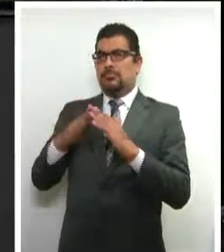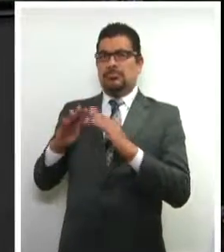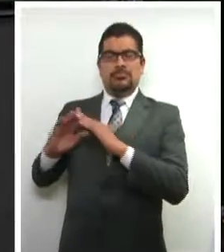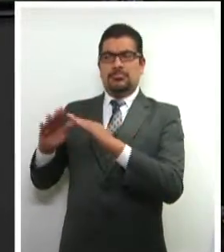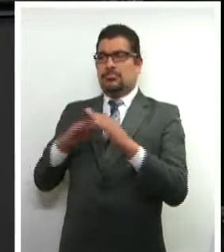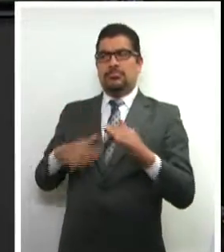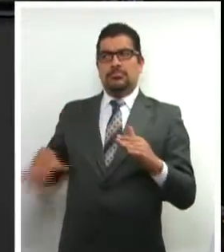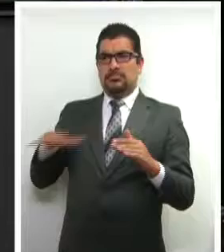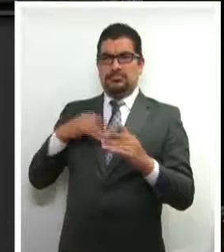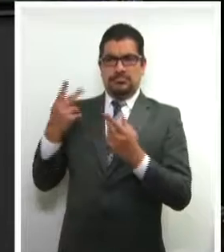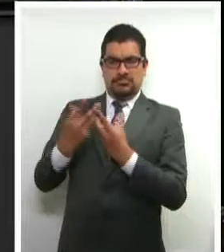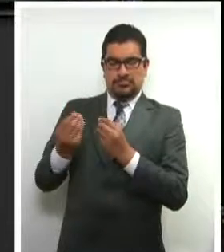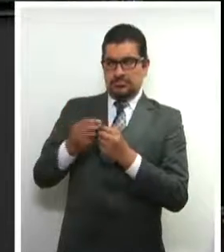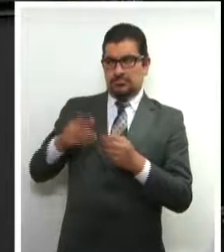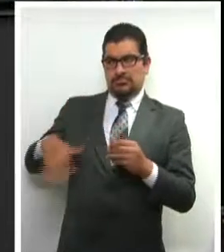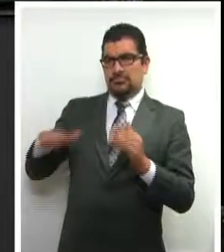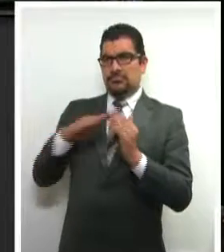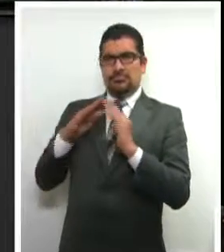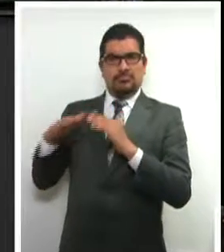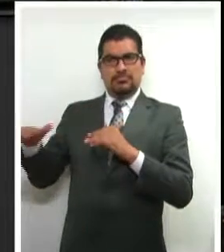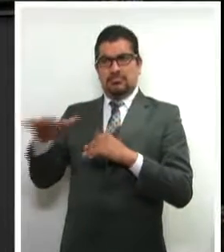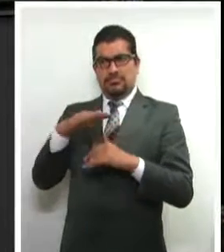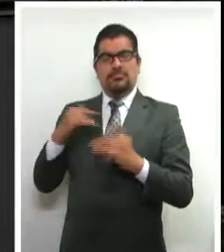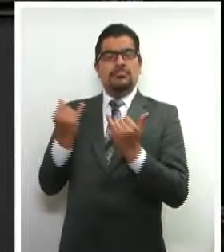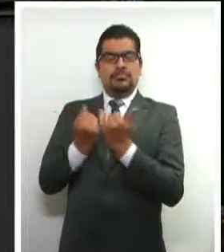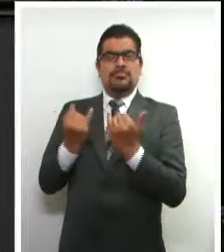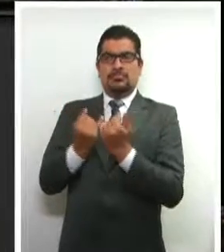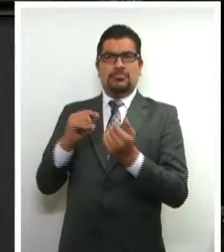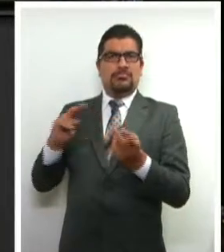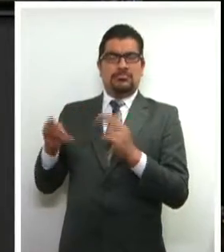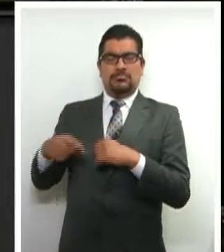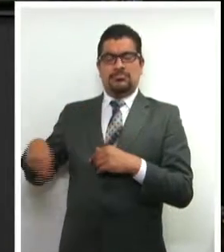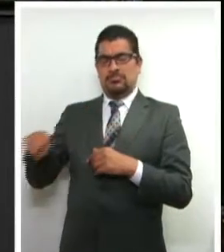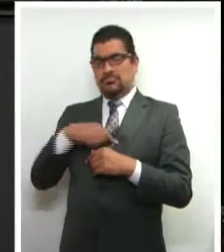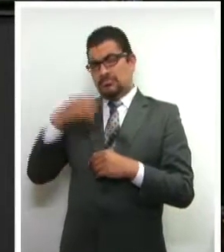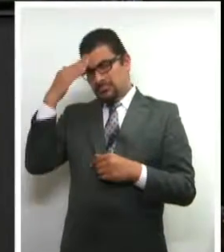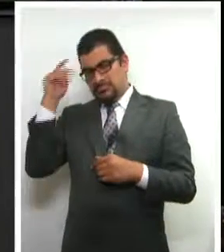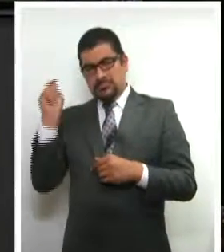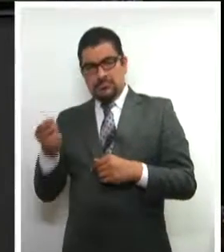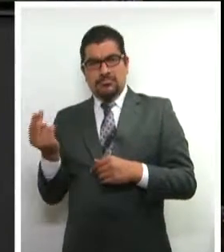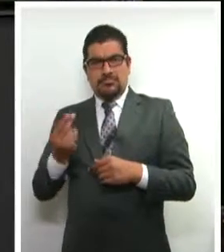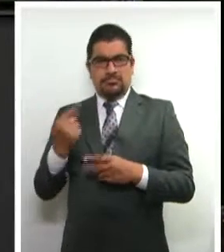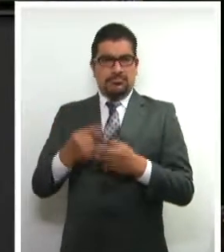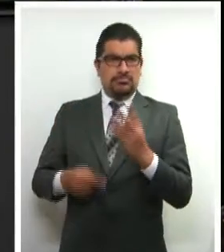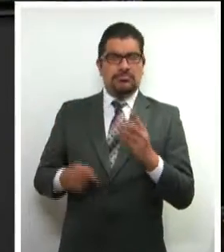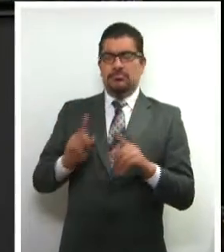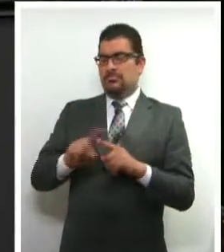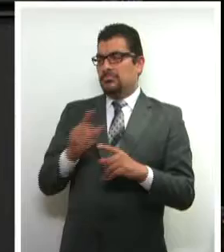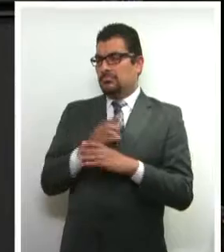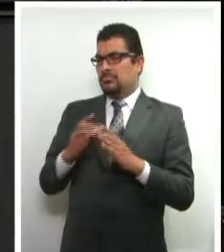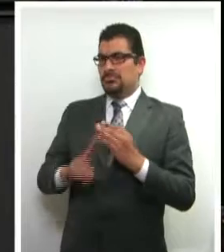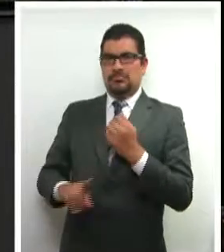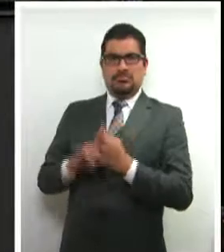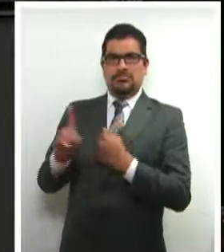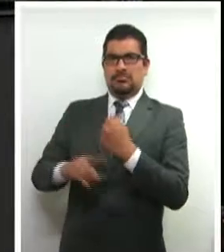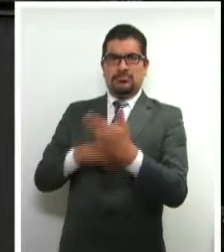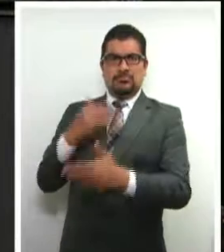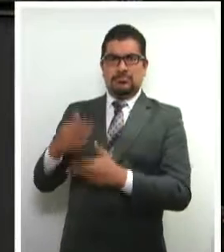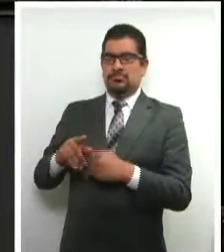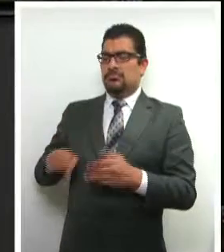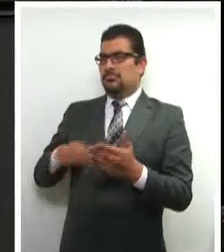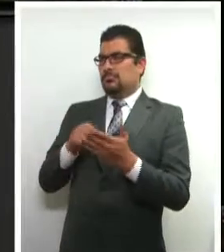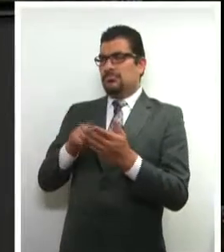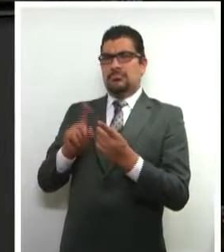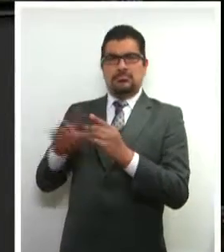individuos residentes en esa porción territorial son quienes tienen pleno conocimiento de las necesidades y problemas de la comunidad a la que